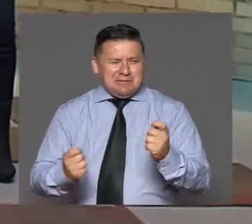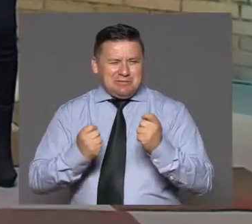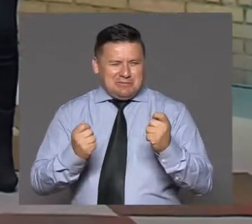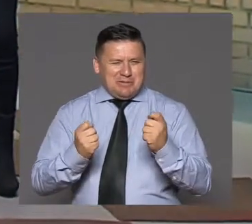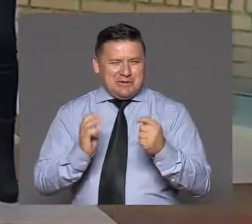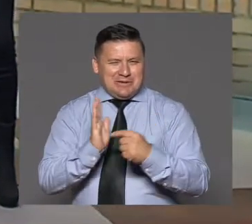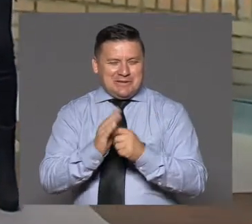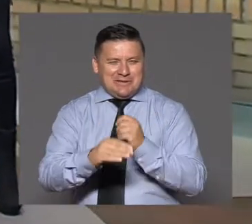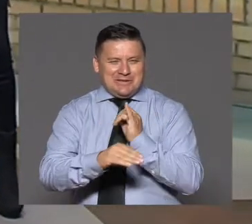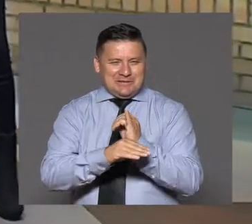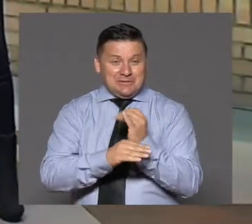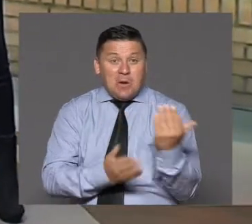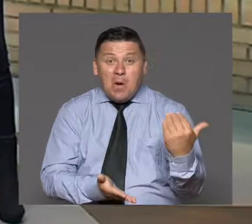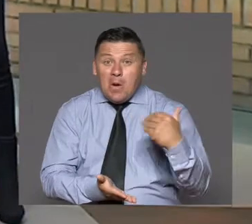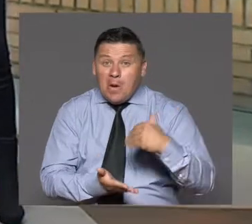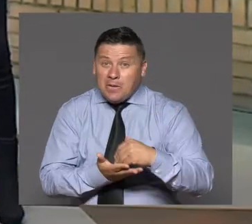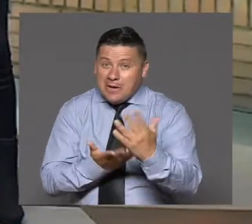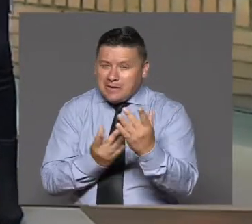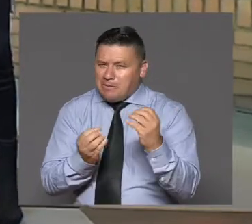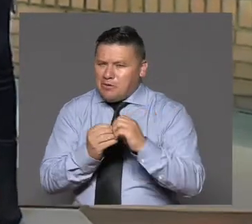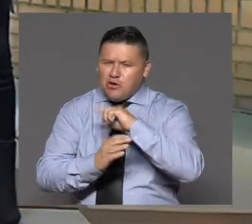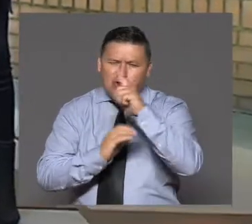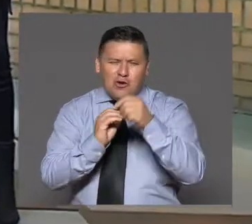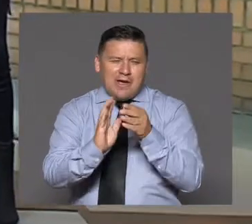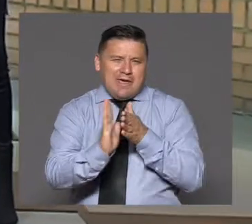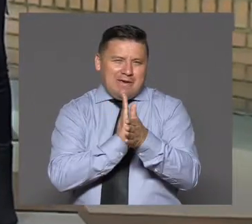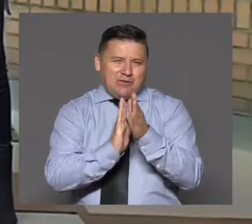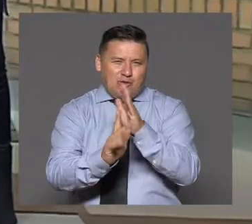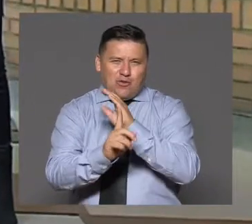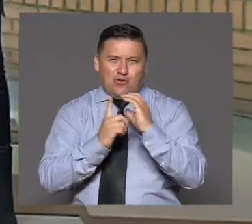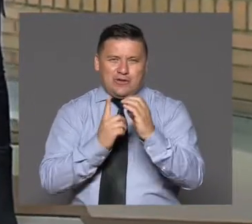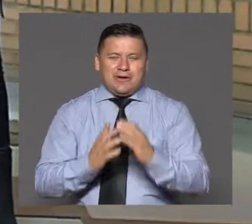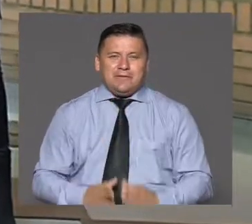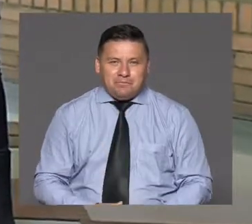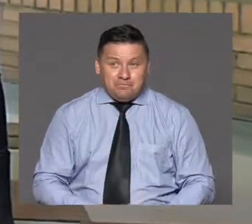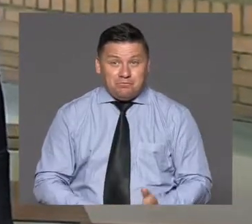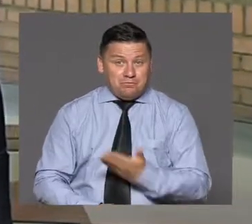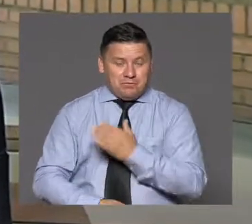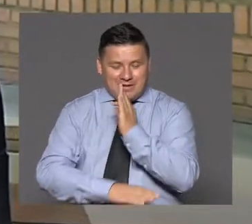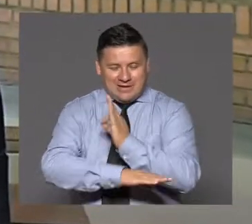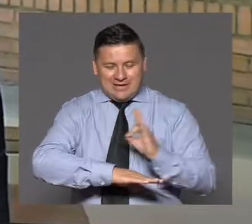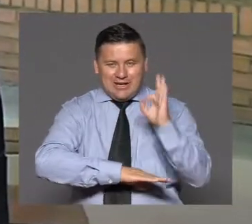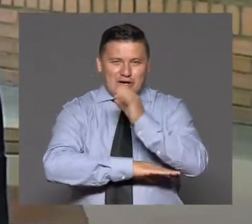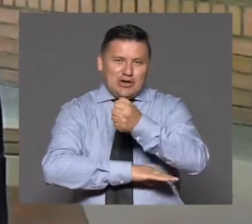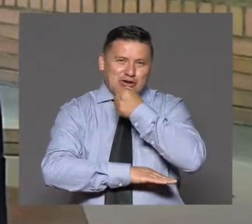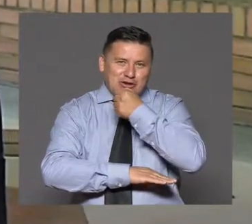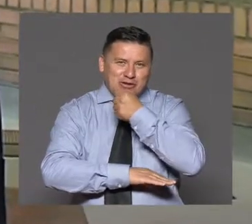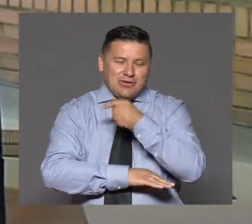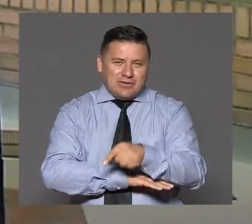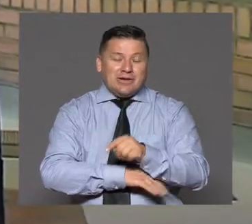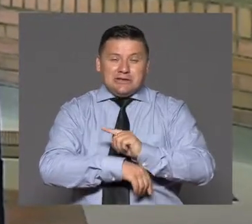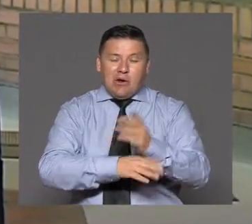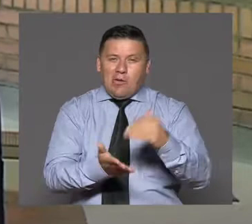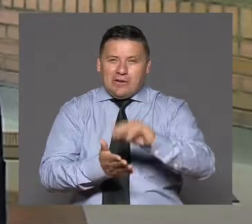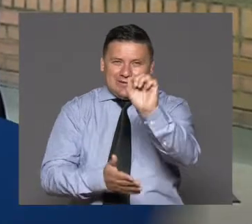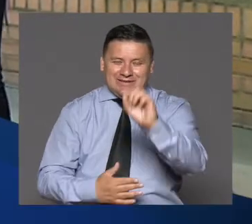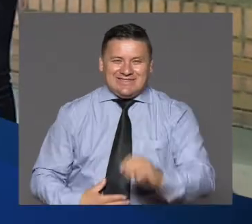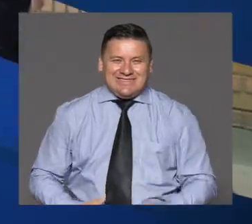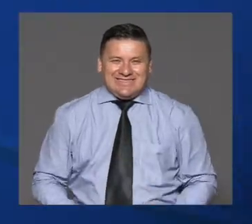pausa institucional y al regreso espere toda nuestra información cultural. Esto es ESAP Noticias. En segundos